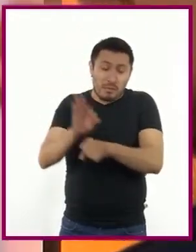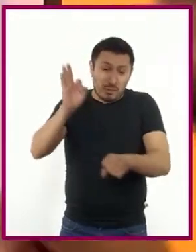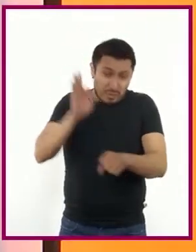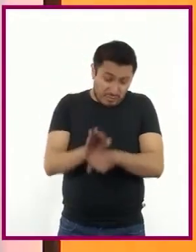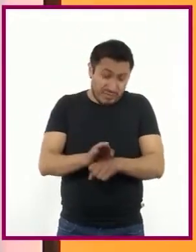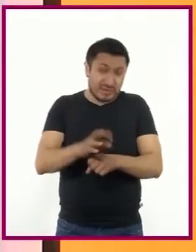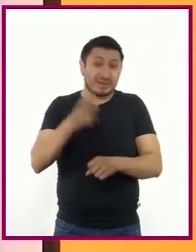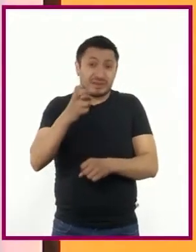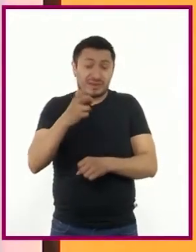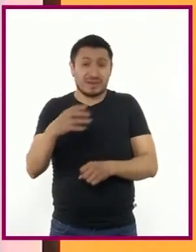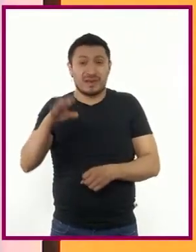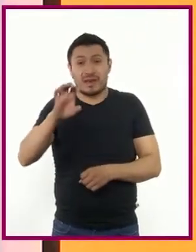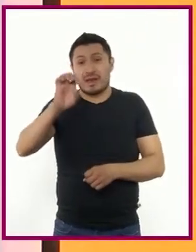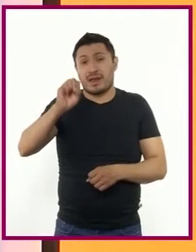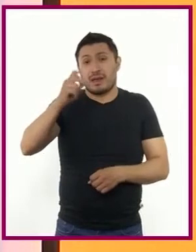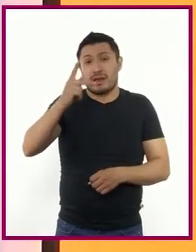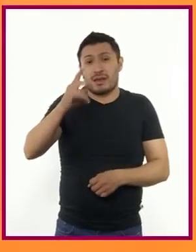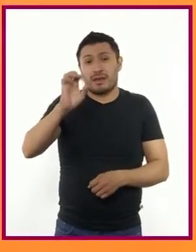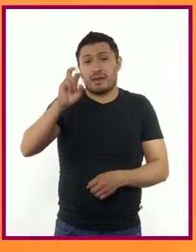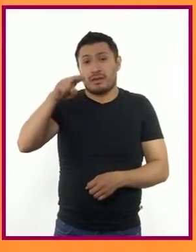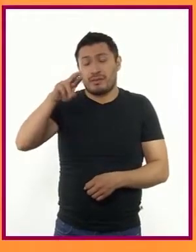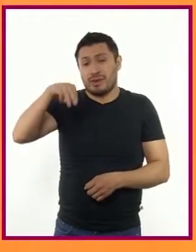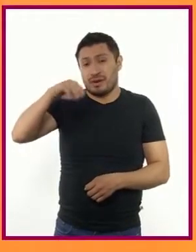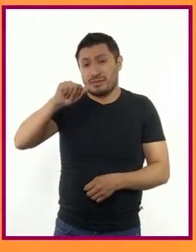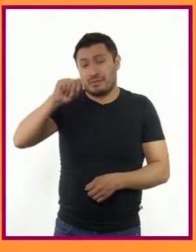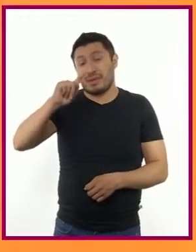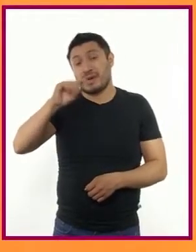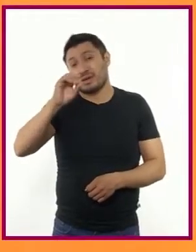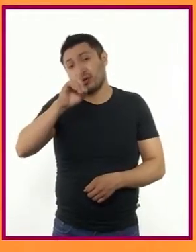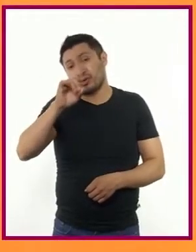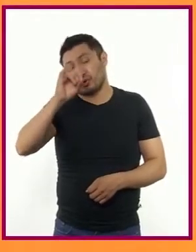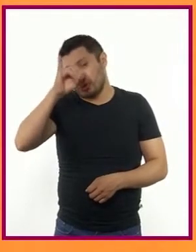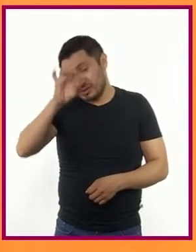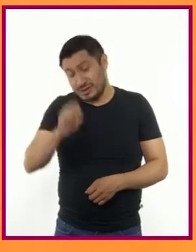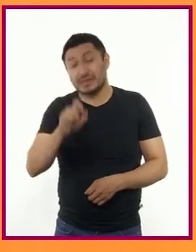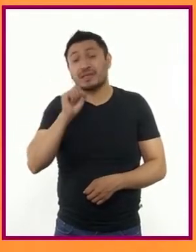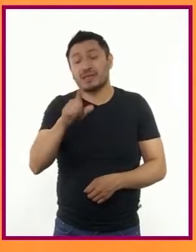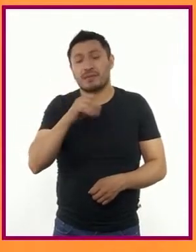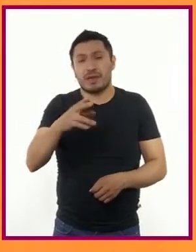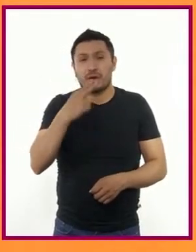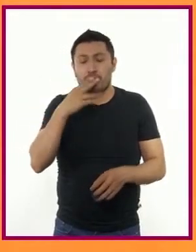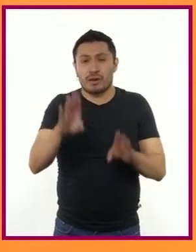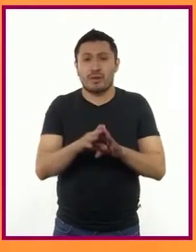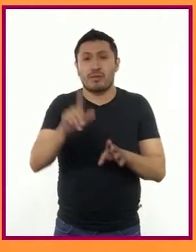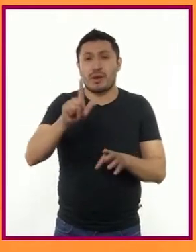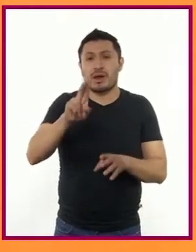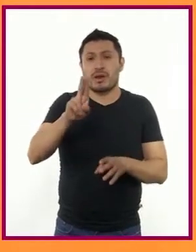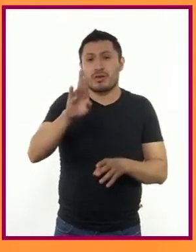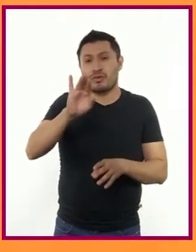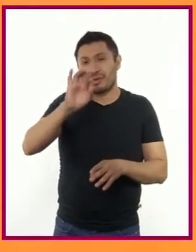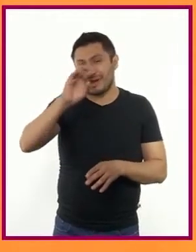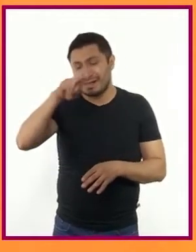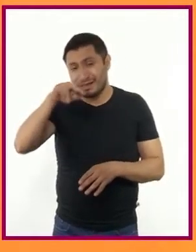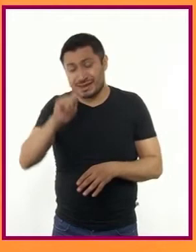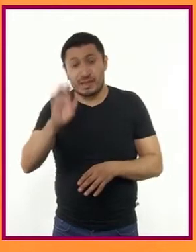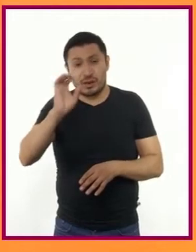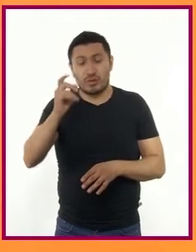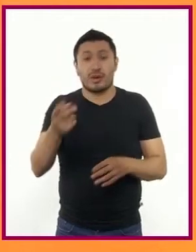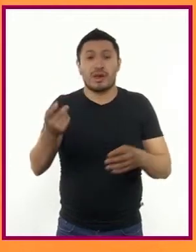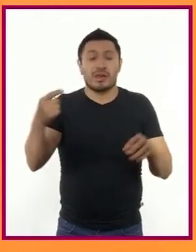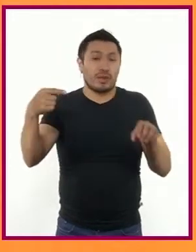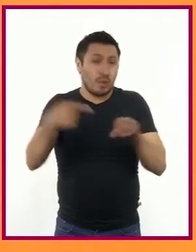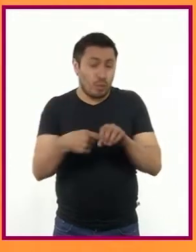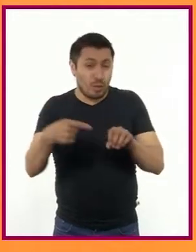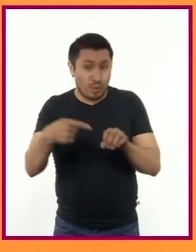orina y protege a los espermatozoides, además de servir como lubricante durante la relación sexual. Se